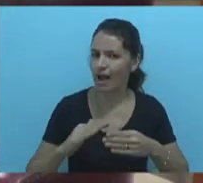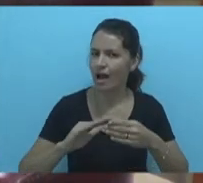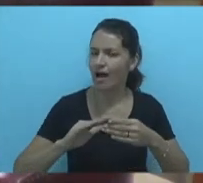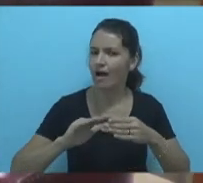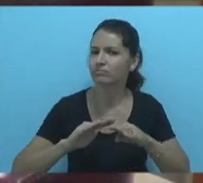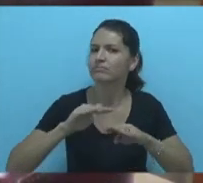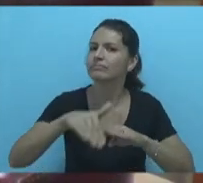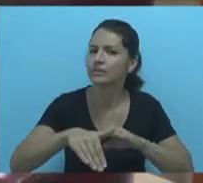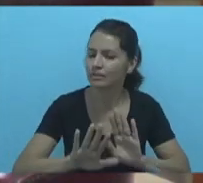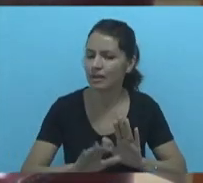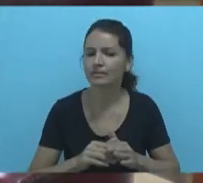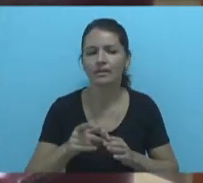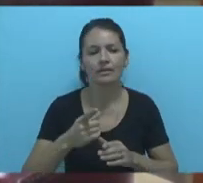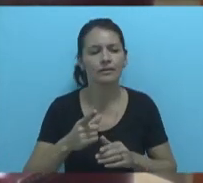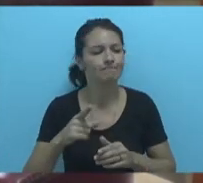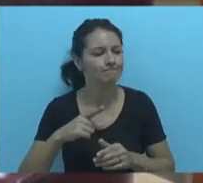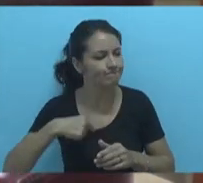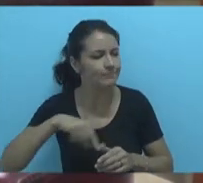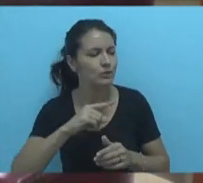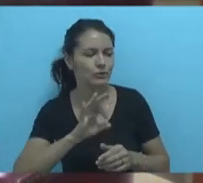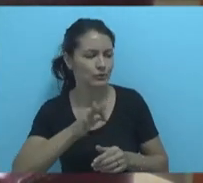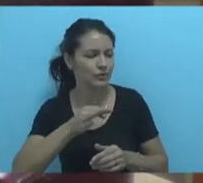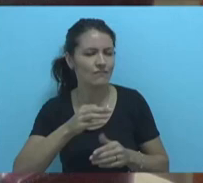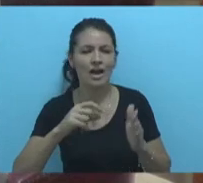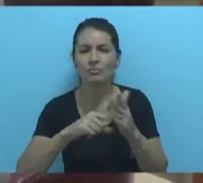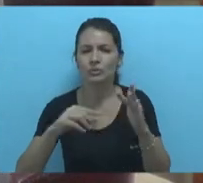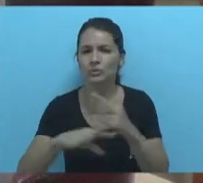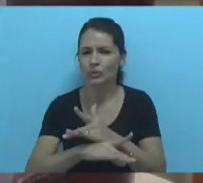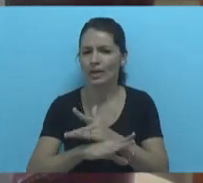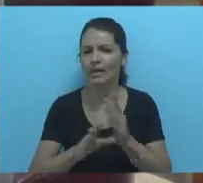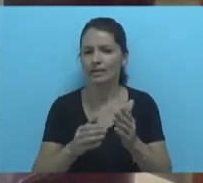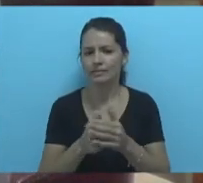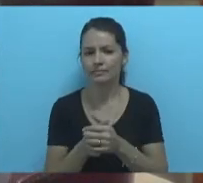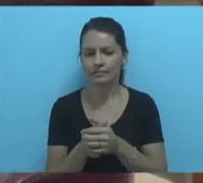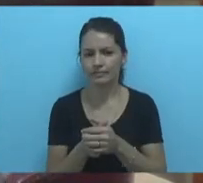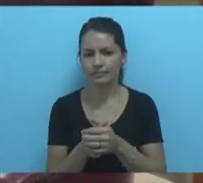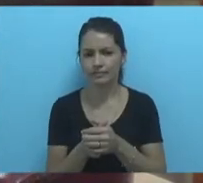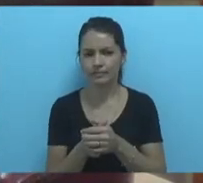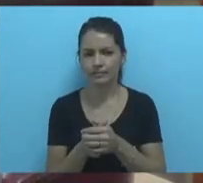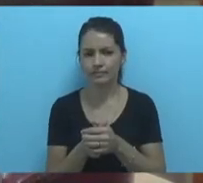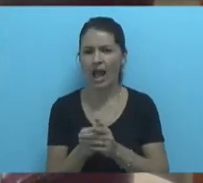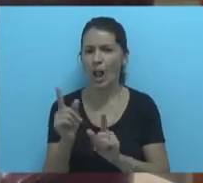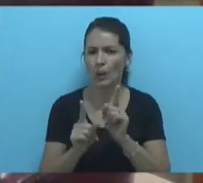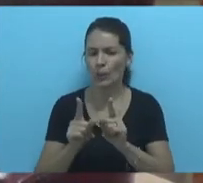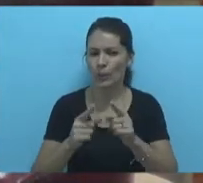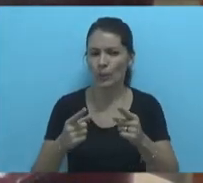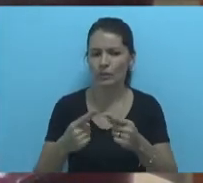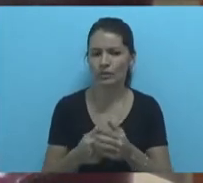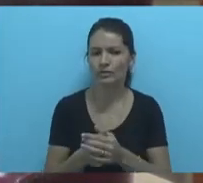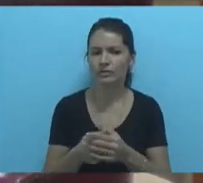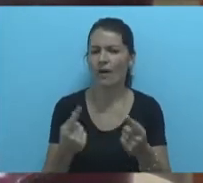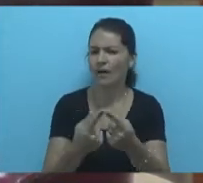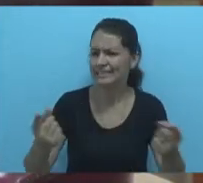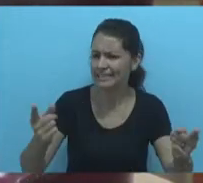uno conoce la ciudad y sabemos que la propiedad de la tierra, en muchos casos en la misma propiedad del Estado, y muchas veces no termina de